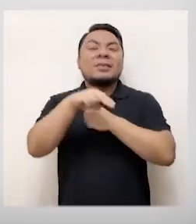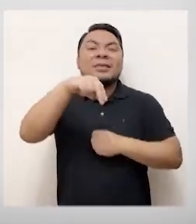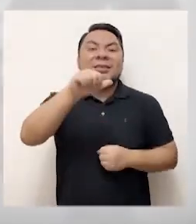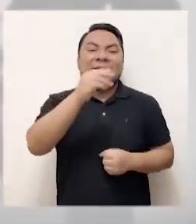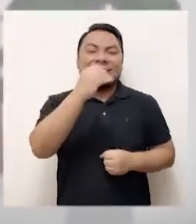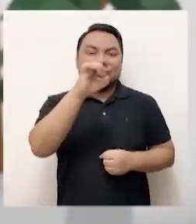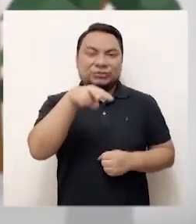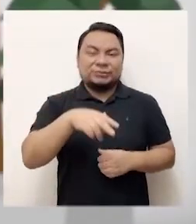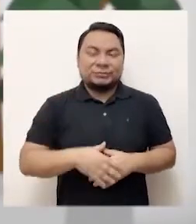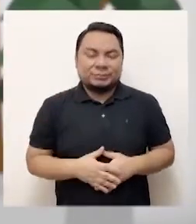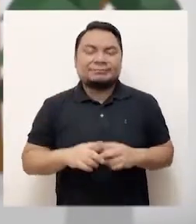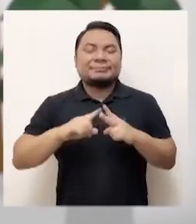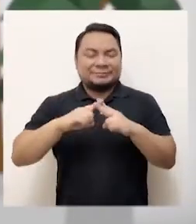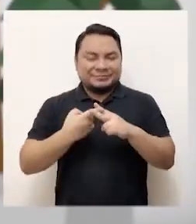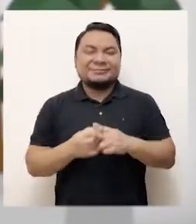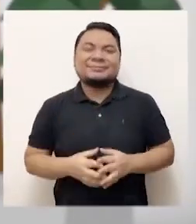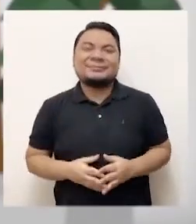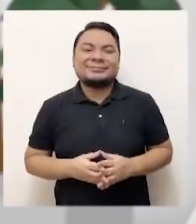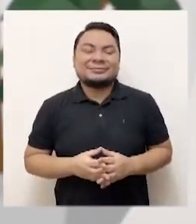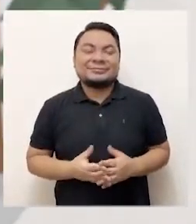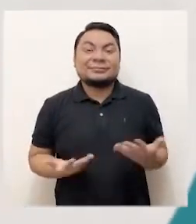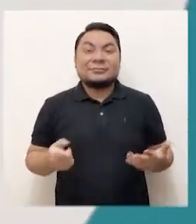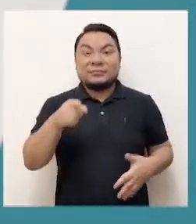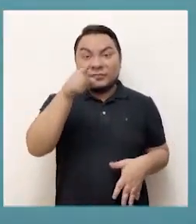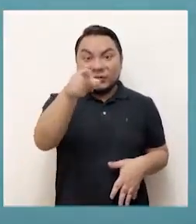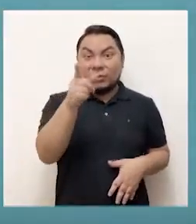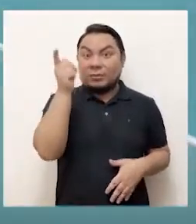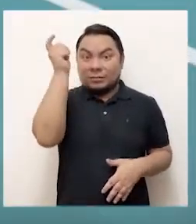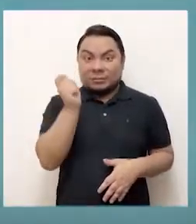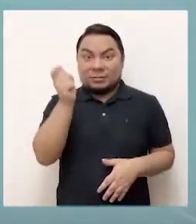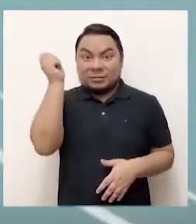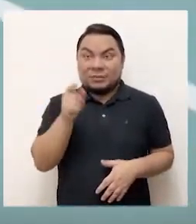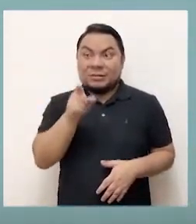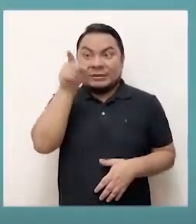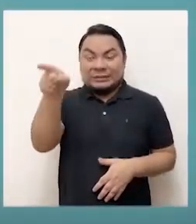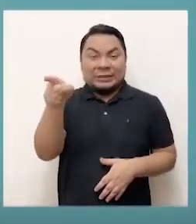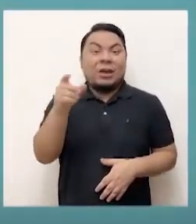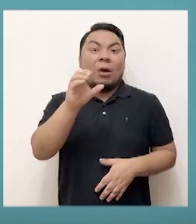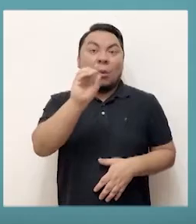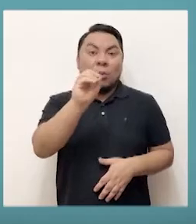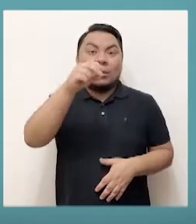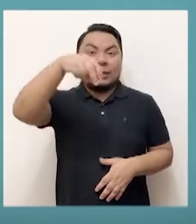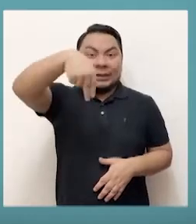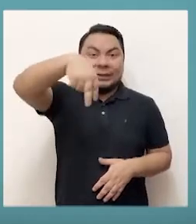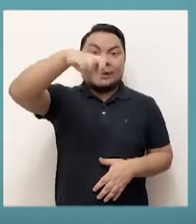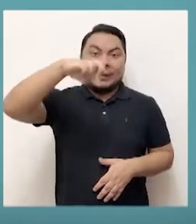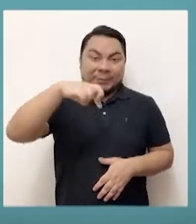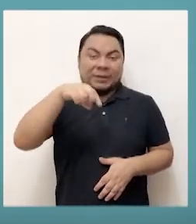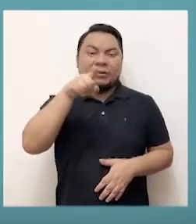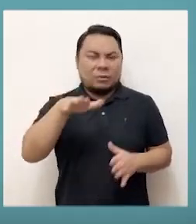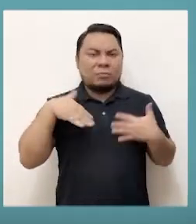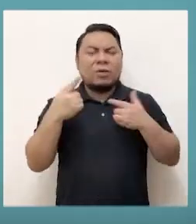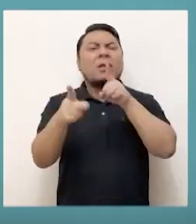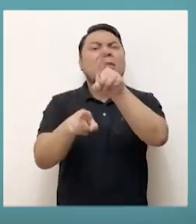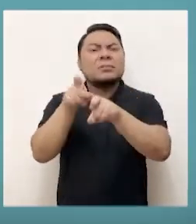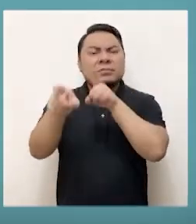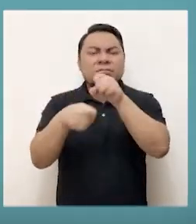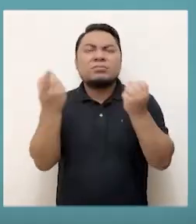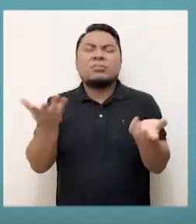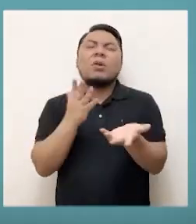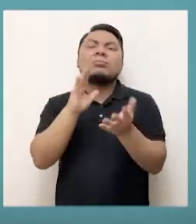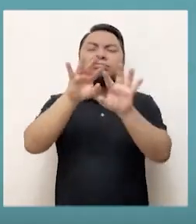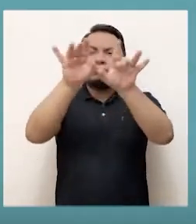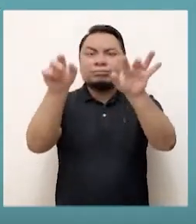Nación. ¡Iniciemos! Usted como pensionista de la ONP puede hacer sus consultas a través de los